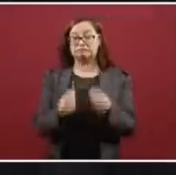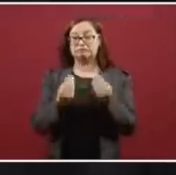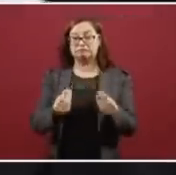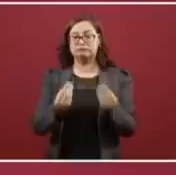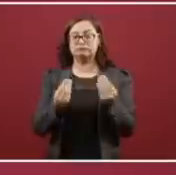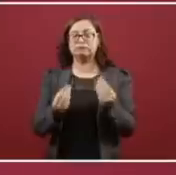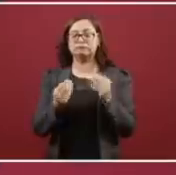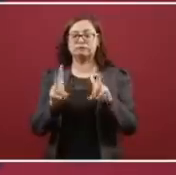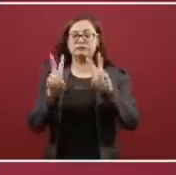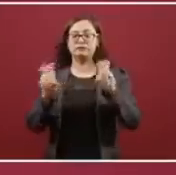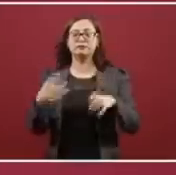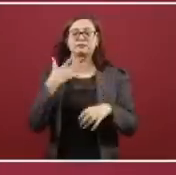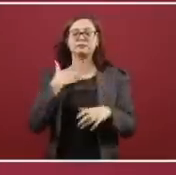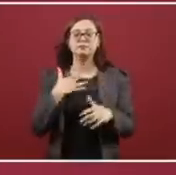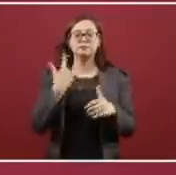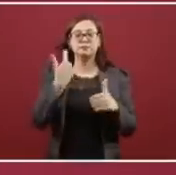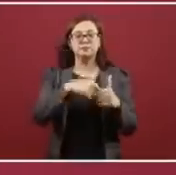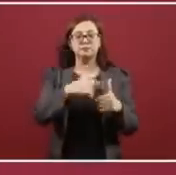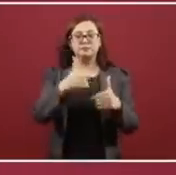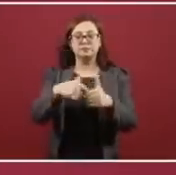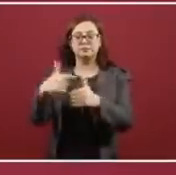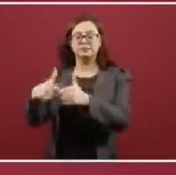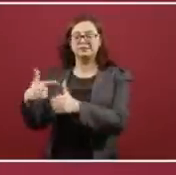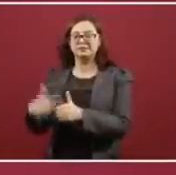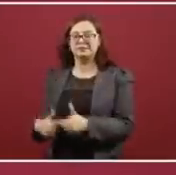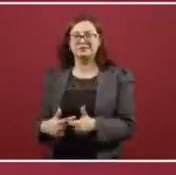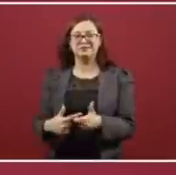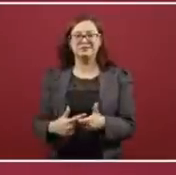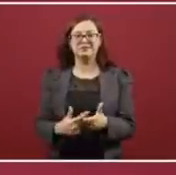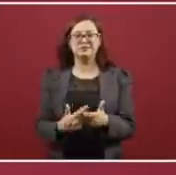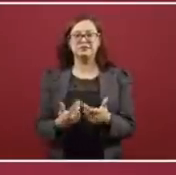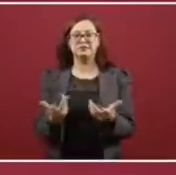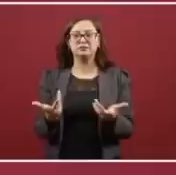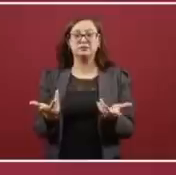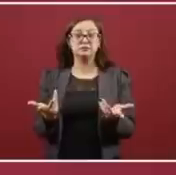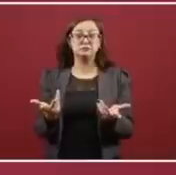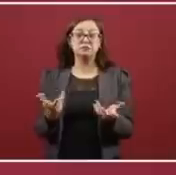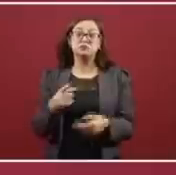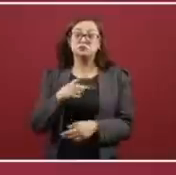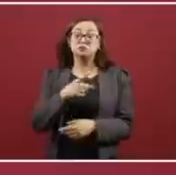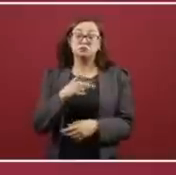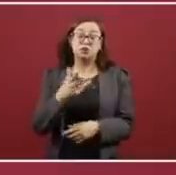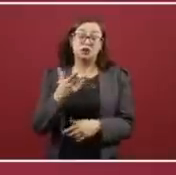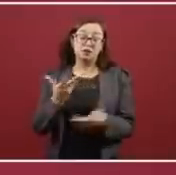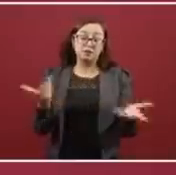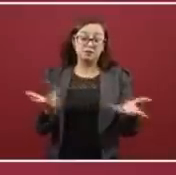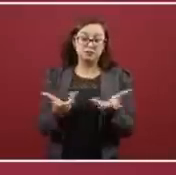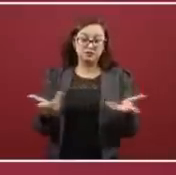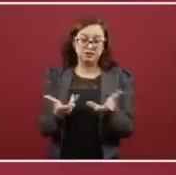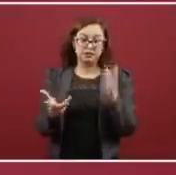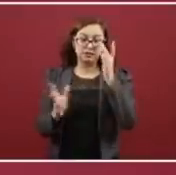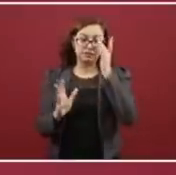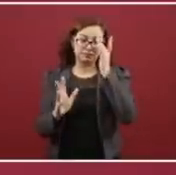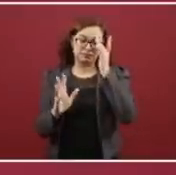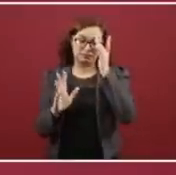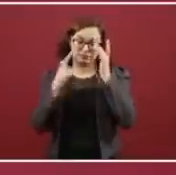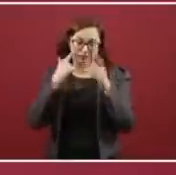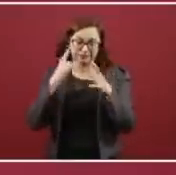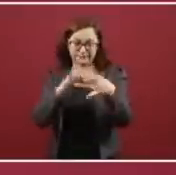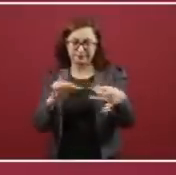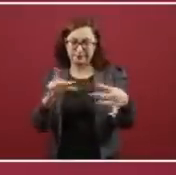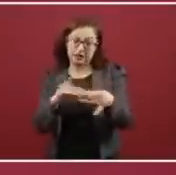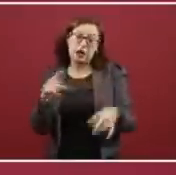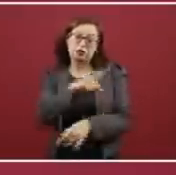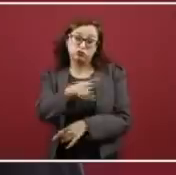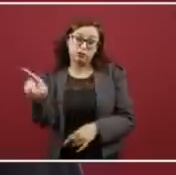gasolineras se va a proceder si les parece de la siguiente manera